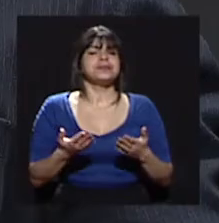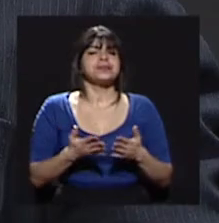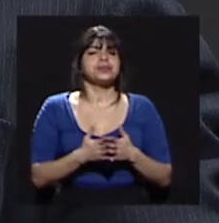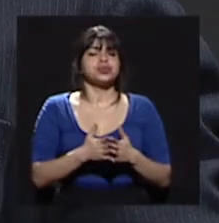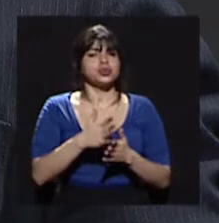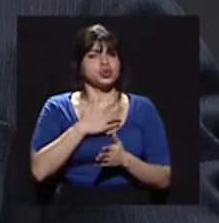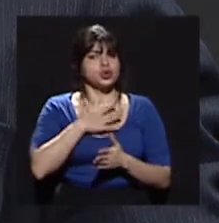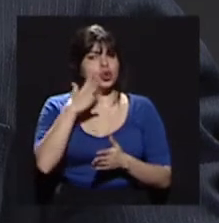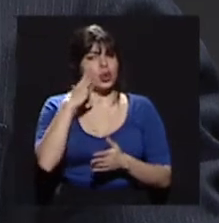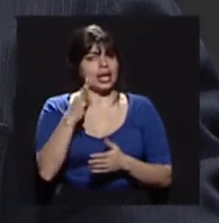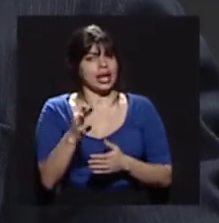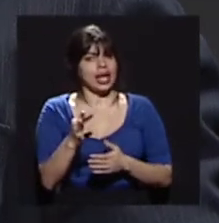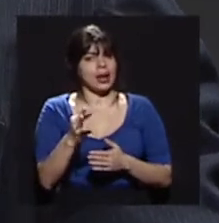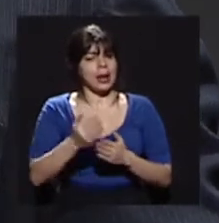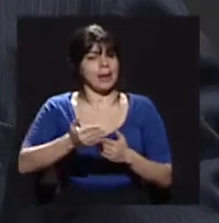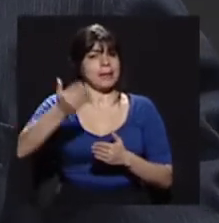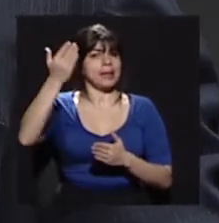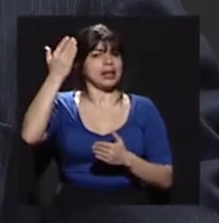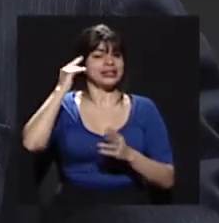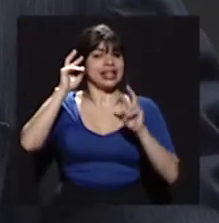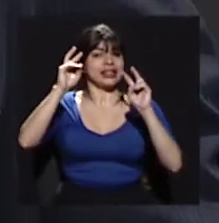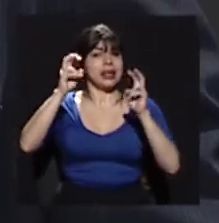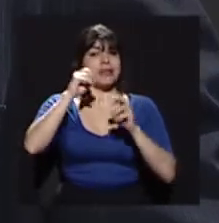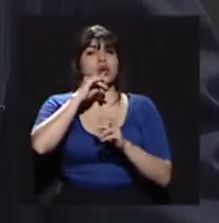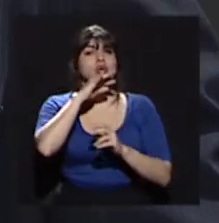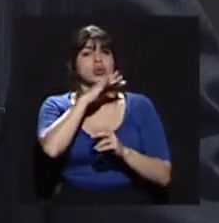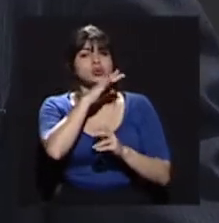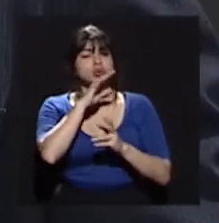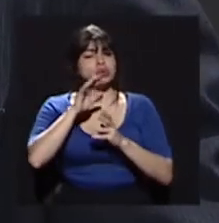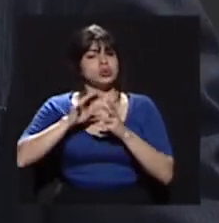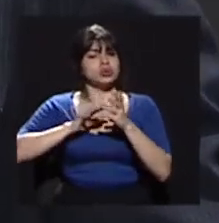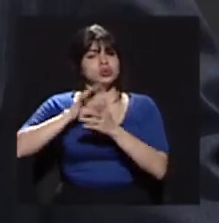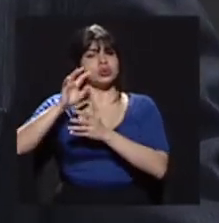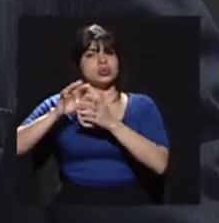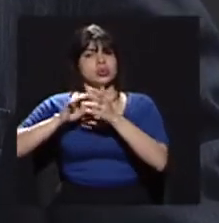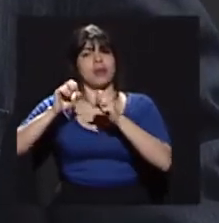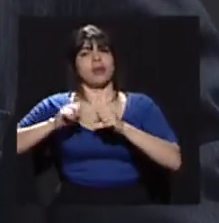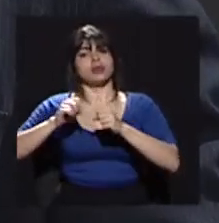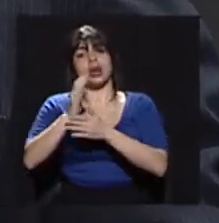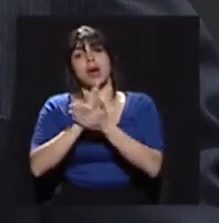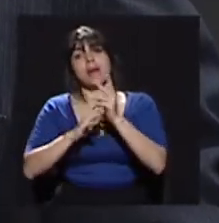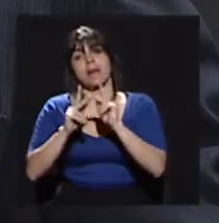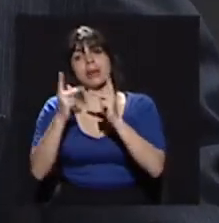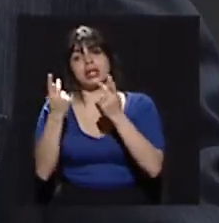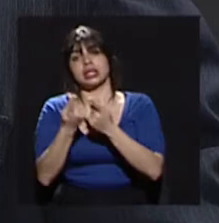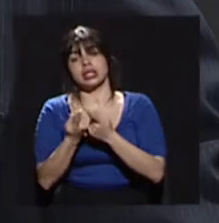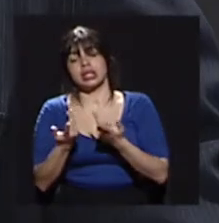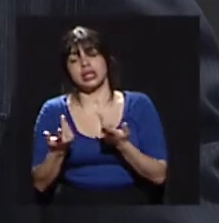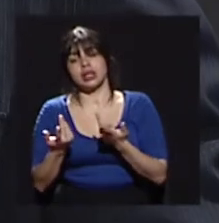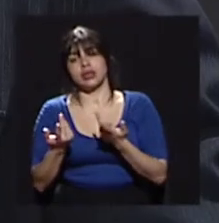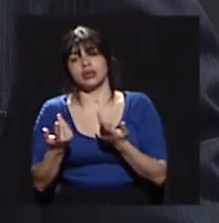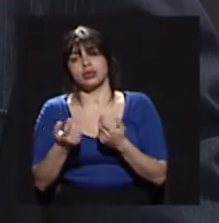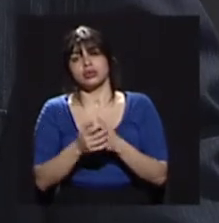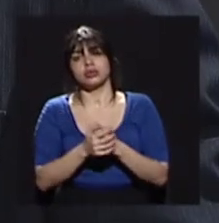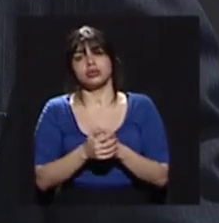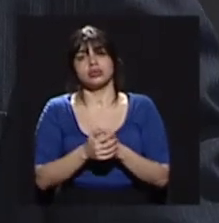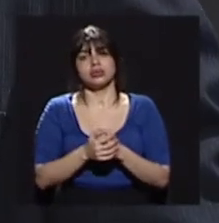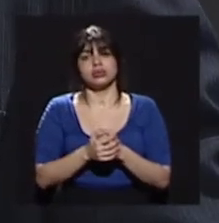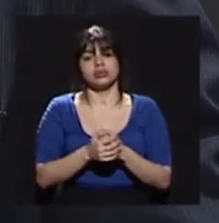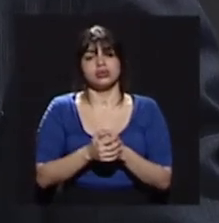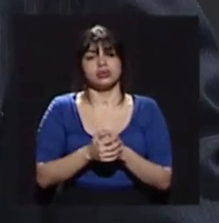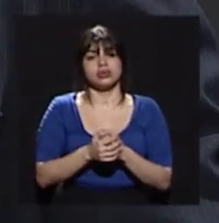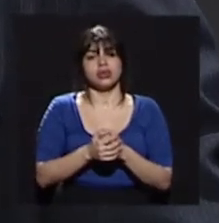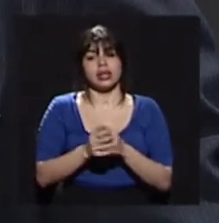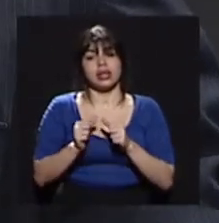yo creo que en el pasado el tema de la corrupción enturbió las posibilidades de algún partido político y